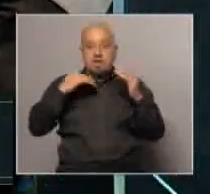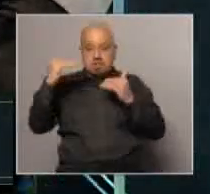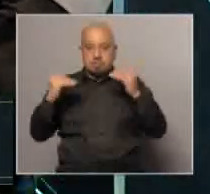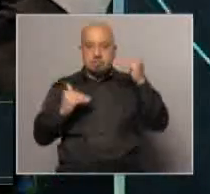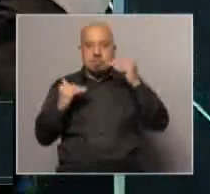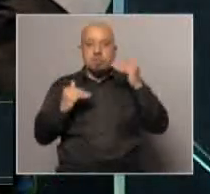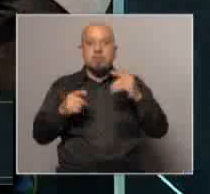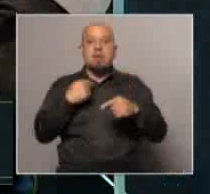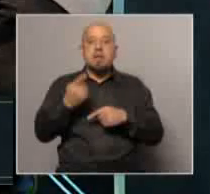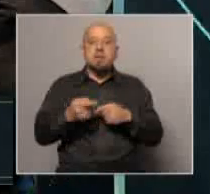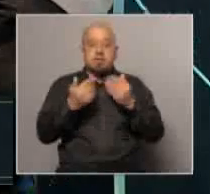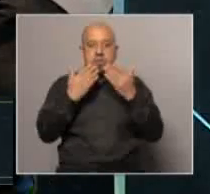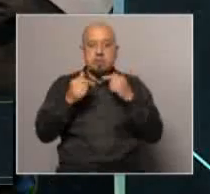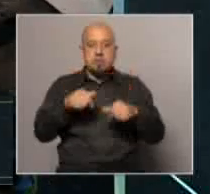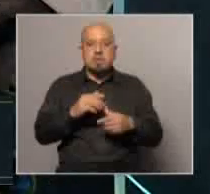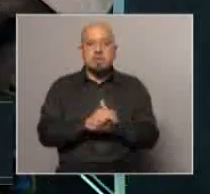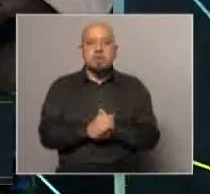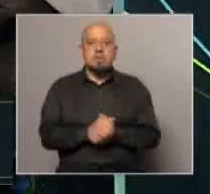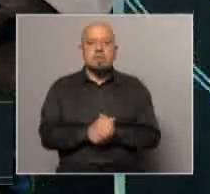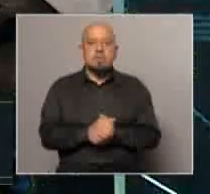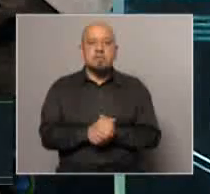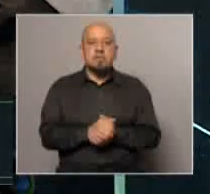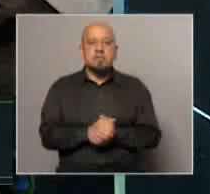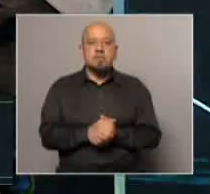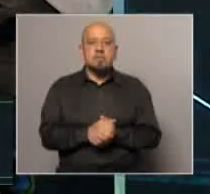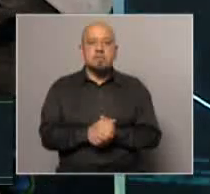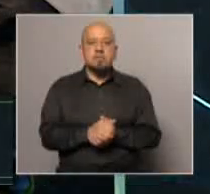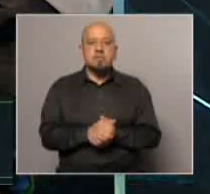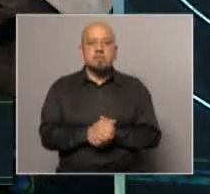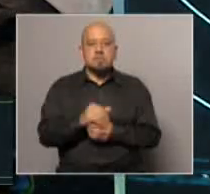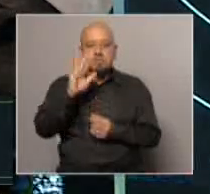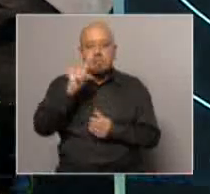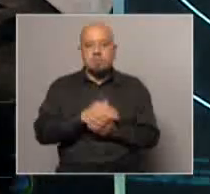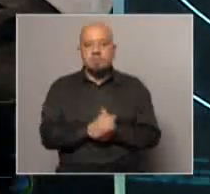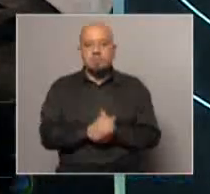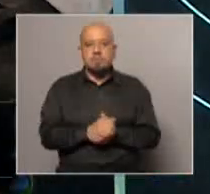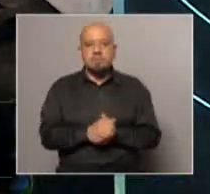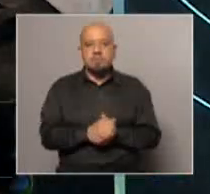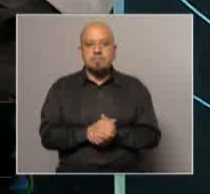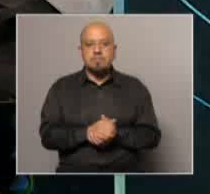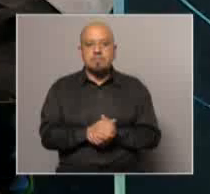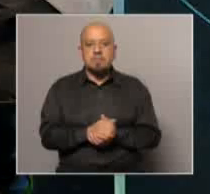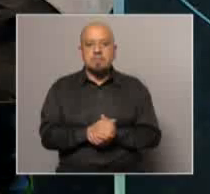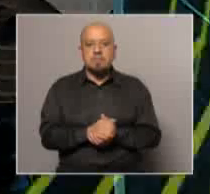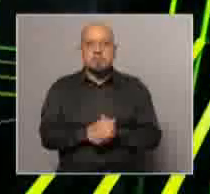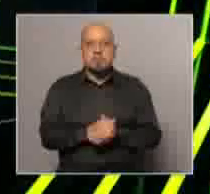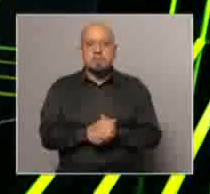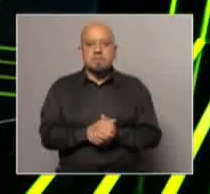sí, todo eso lo vamos a estar hablando mañana a la letra chica. Hasta entonces. Hasta mañana. Gracias por todo. Hasta mañana.